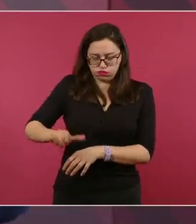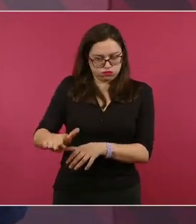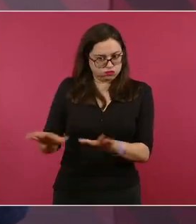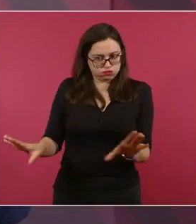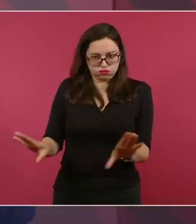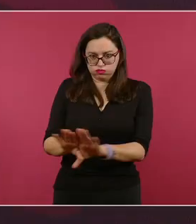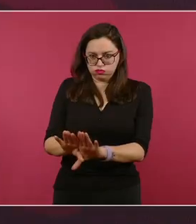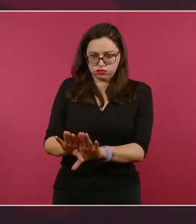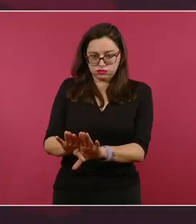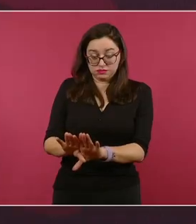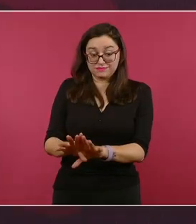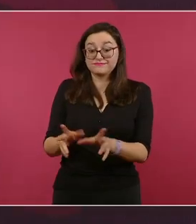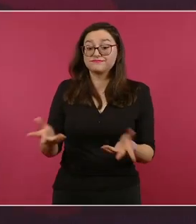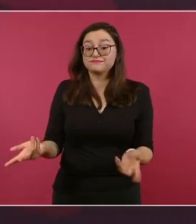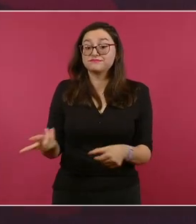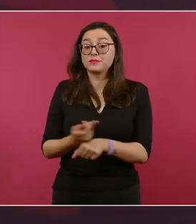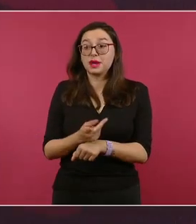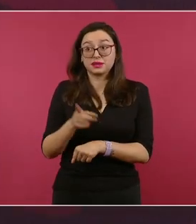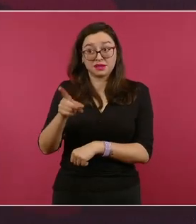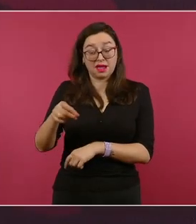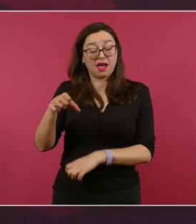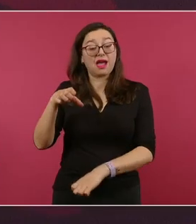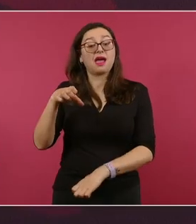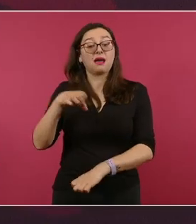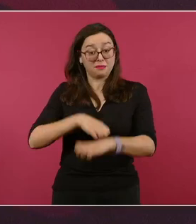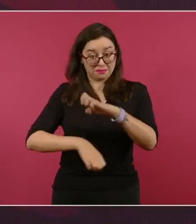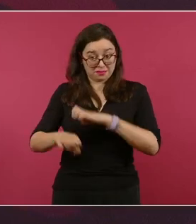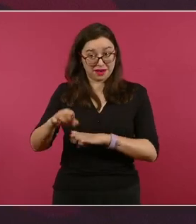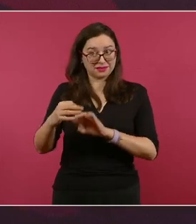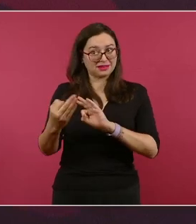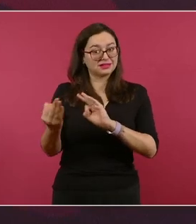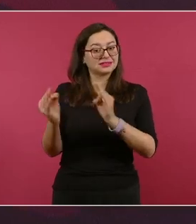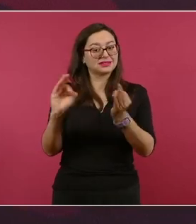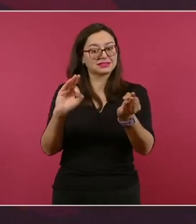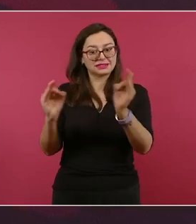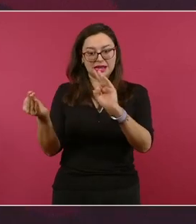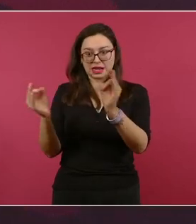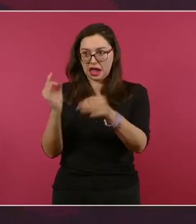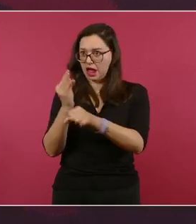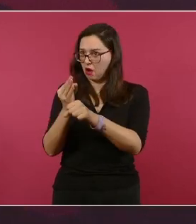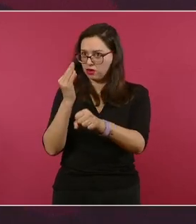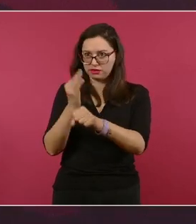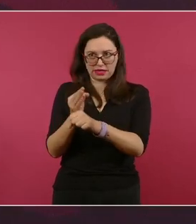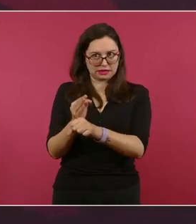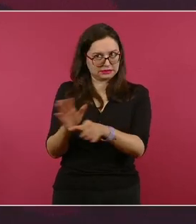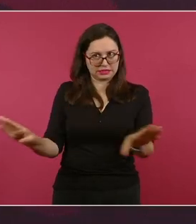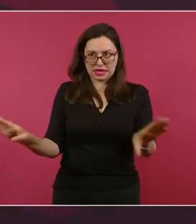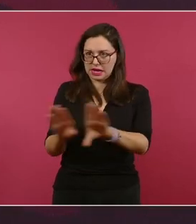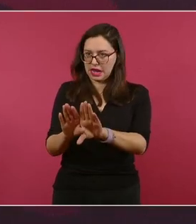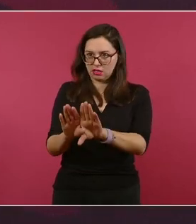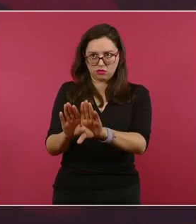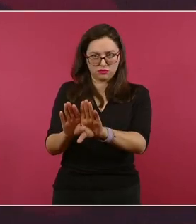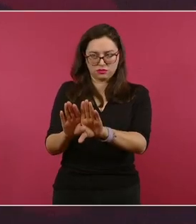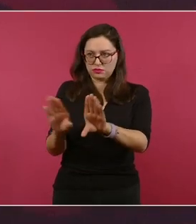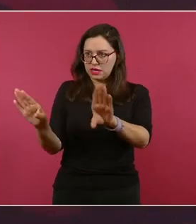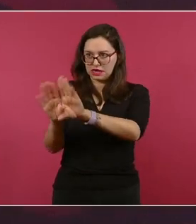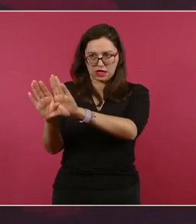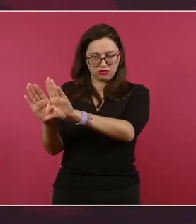en algunas empresas que están por ahí cerca, también se clausuraron, y ya hay una